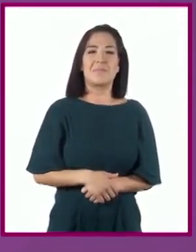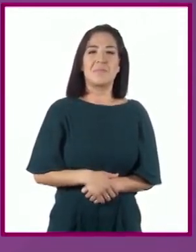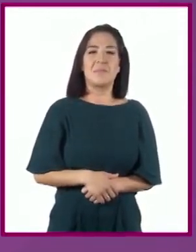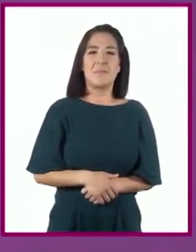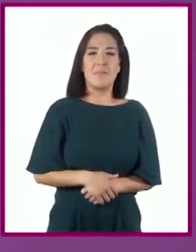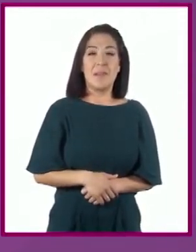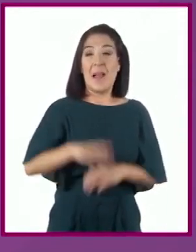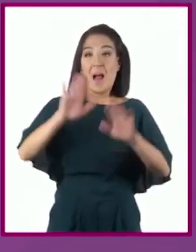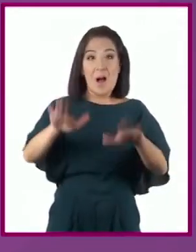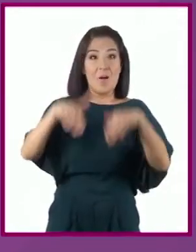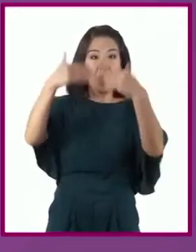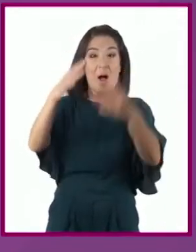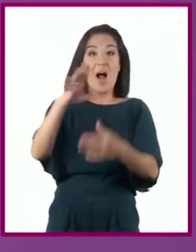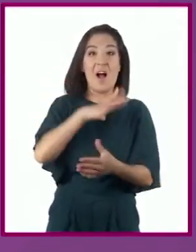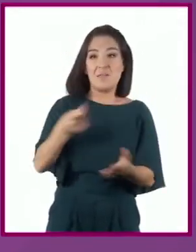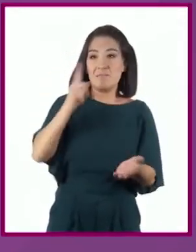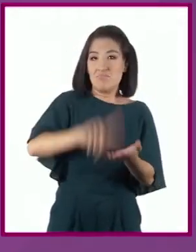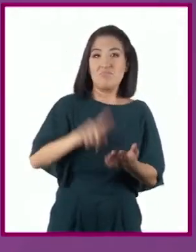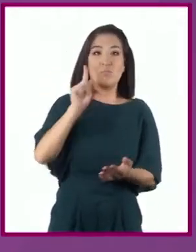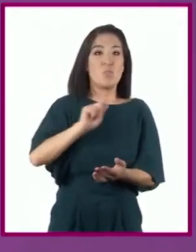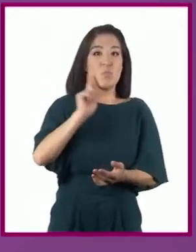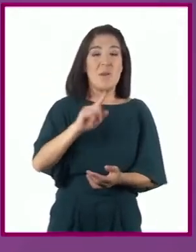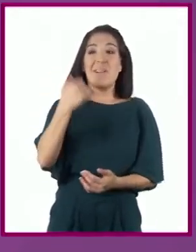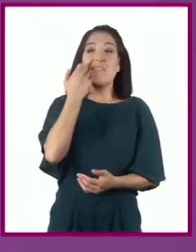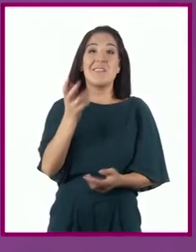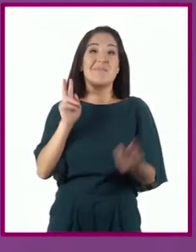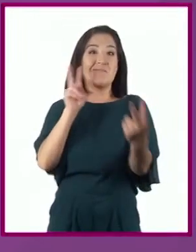«Ahí fuera hay una chica que te quiere ver».